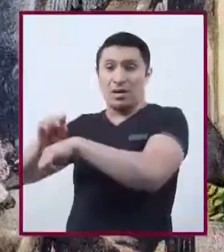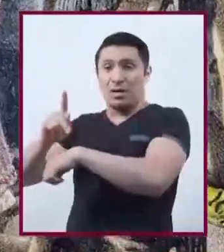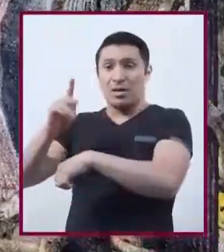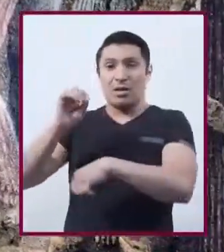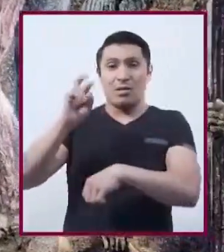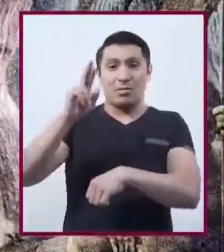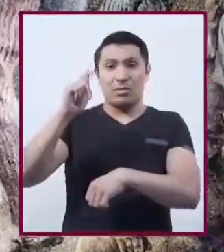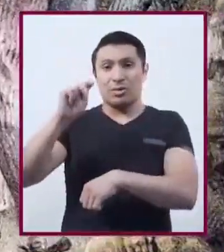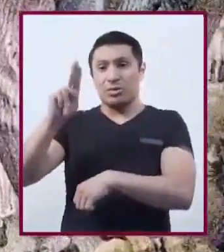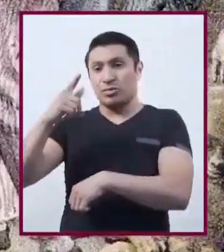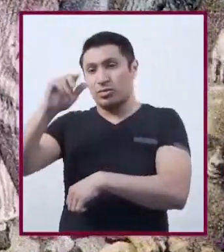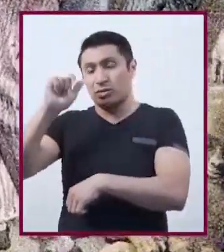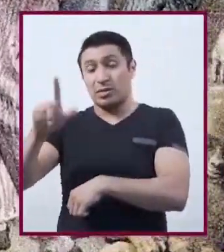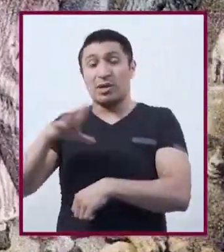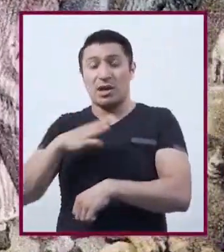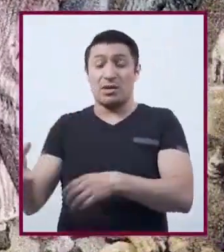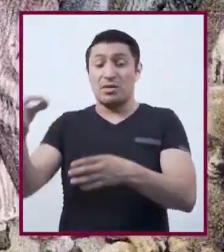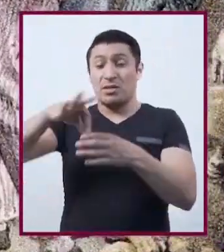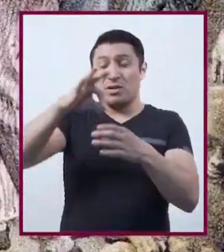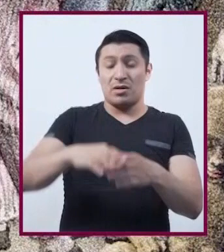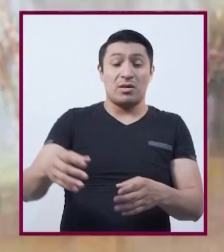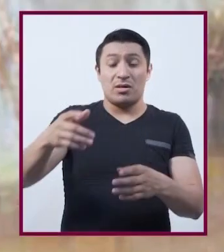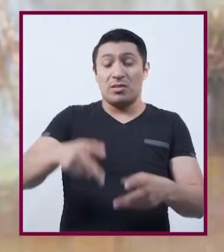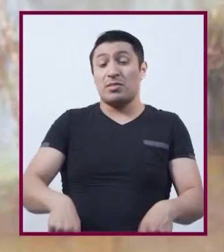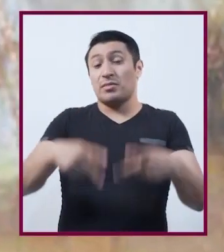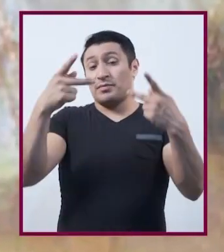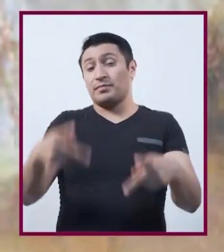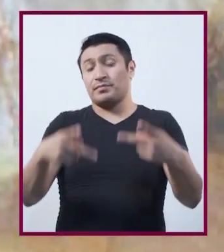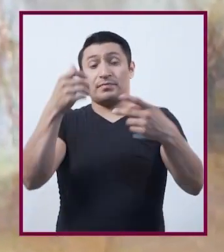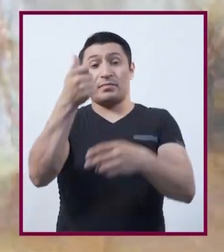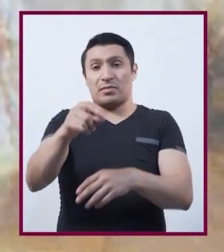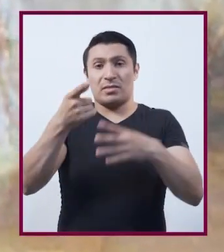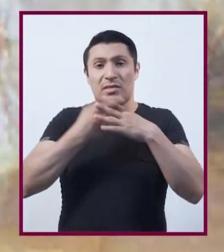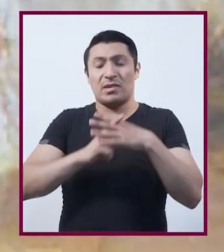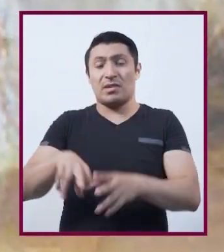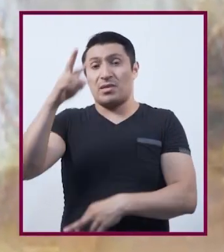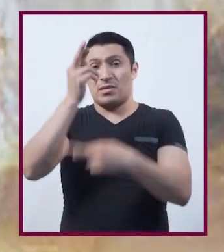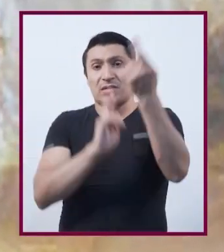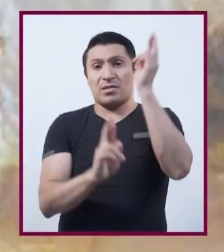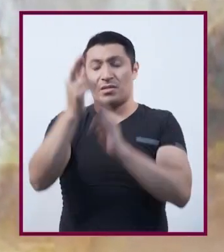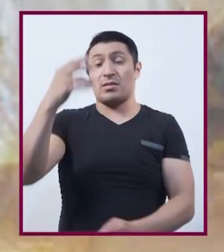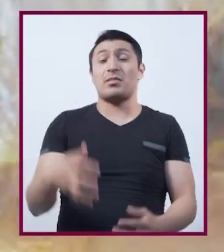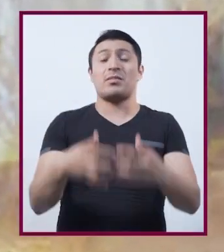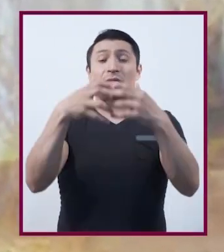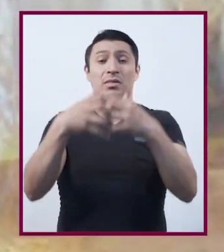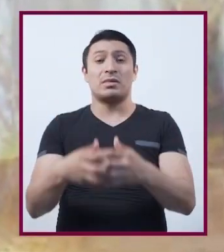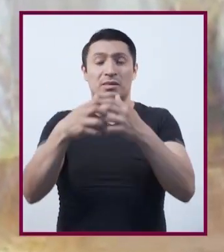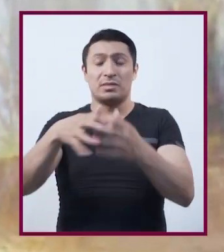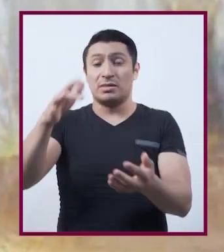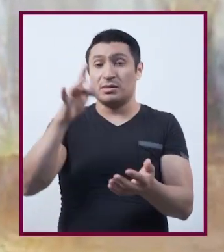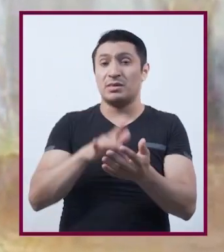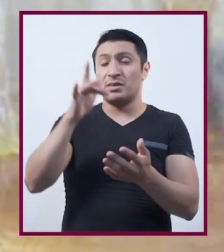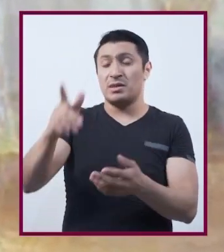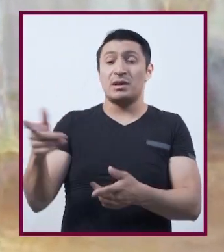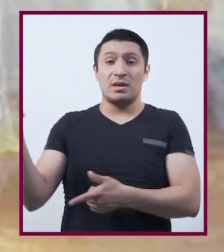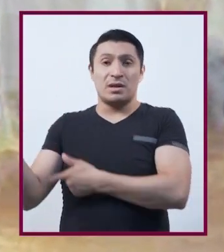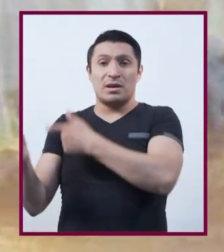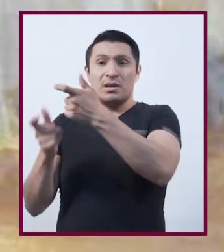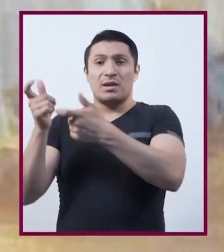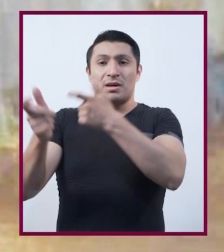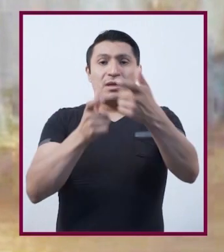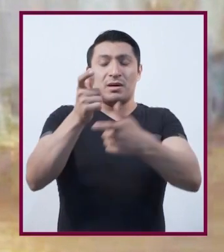qué decir del comercio de esclavos africanos y de los numerosísimos filibusteros en las costas de Campeche y otros